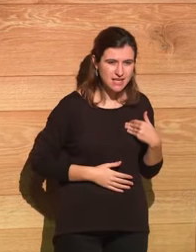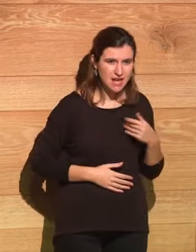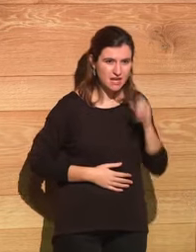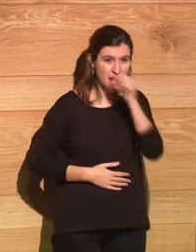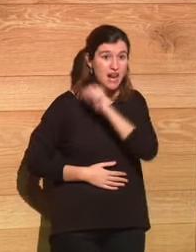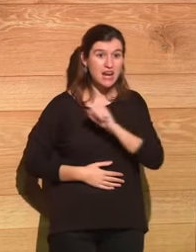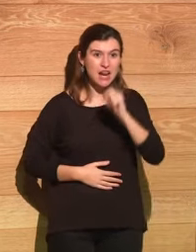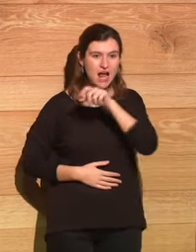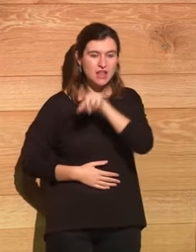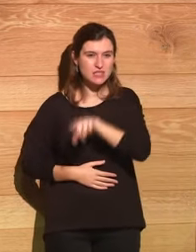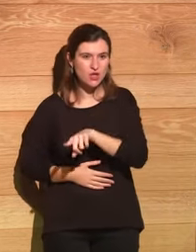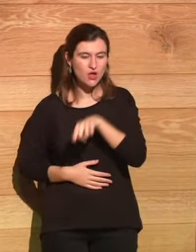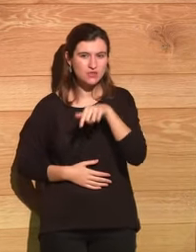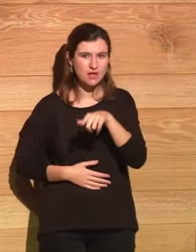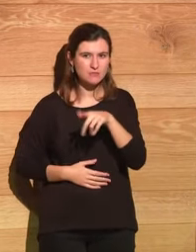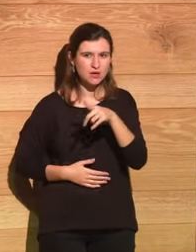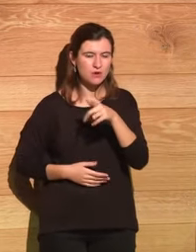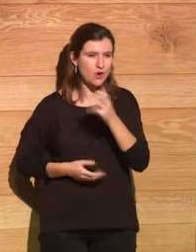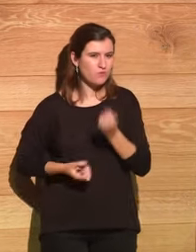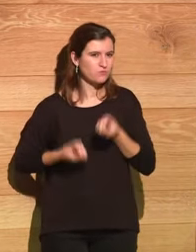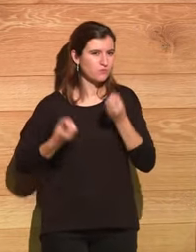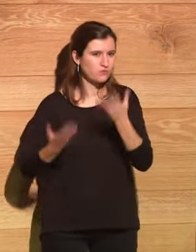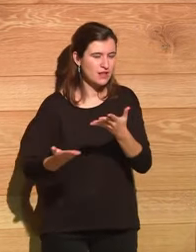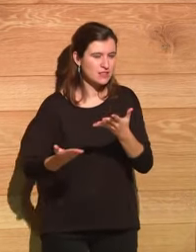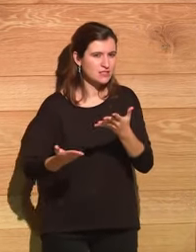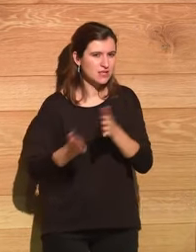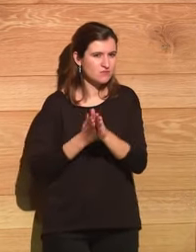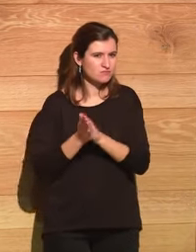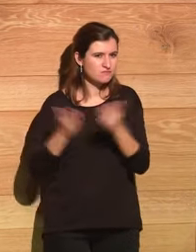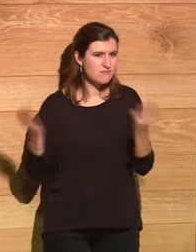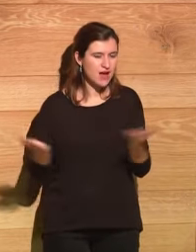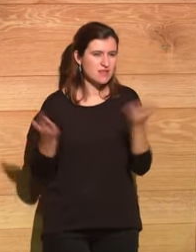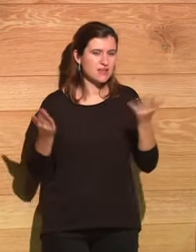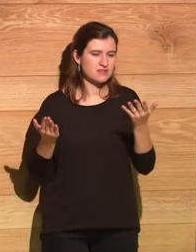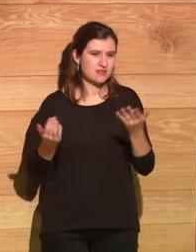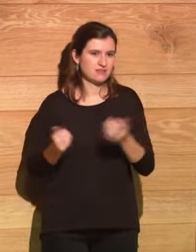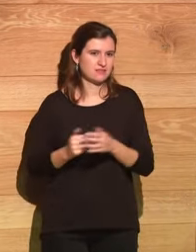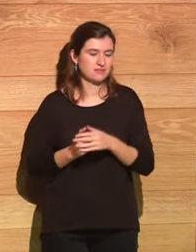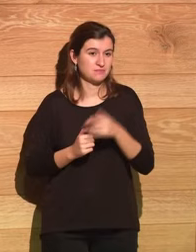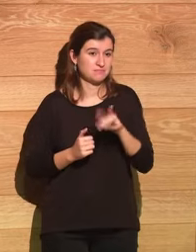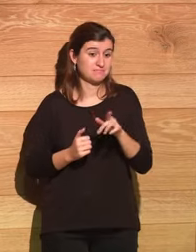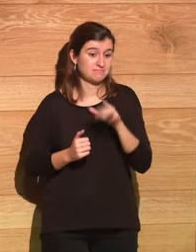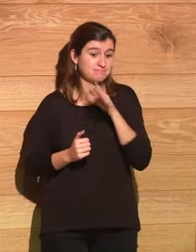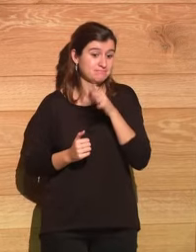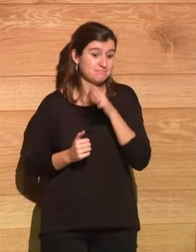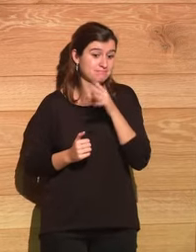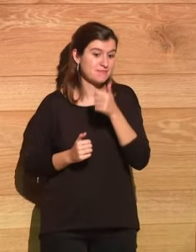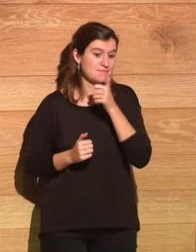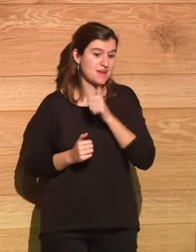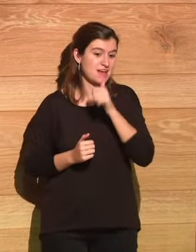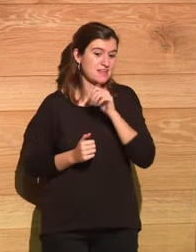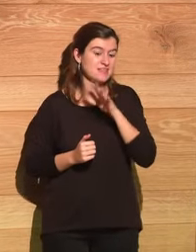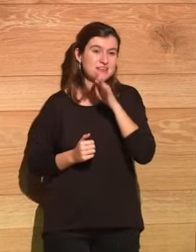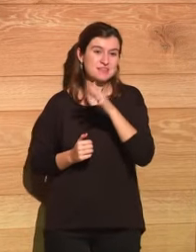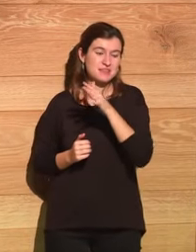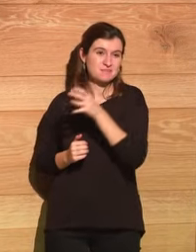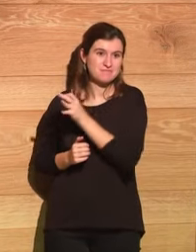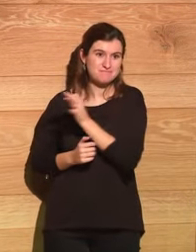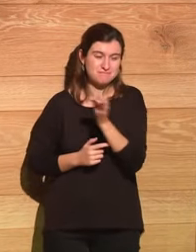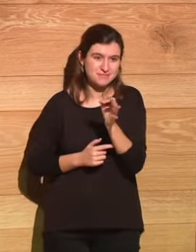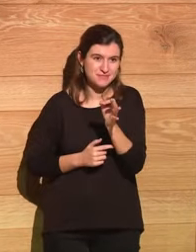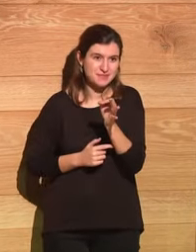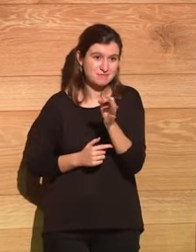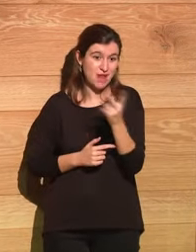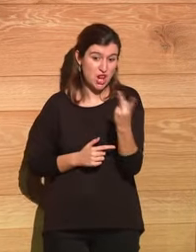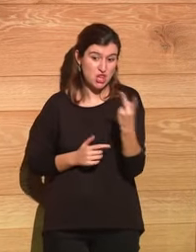canción tal vez sea la manifestación más patente y la más eficiente porque reúne en su acción a las otras dos.